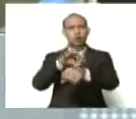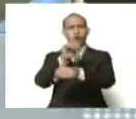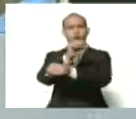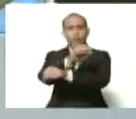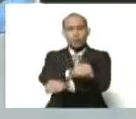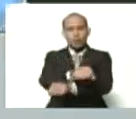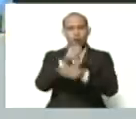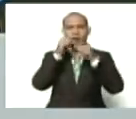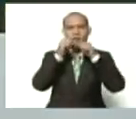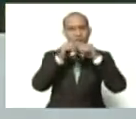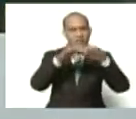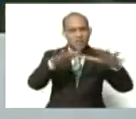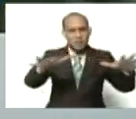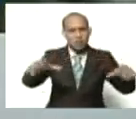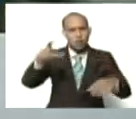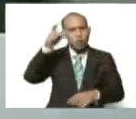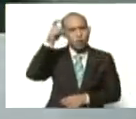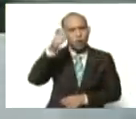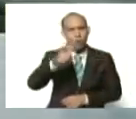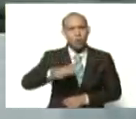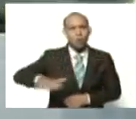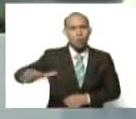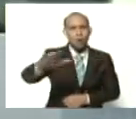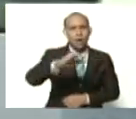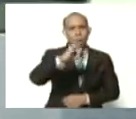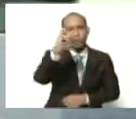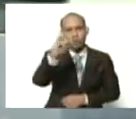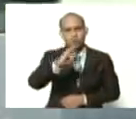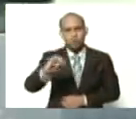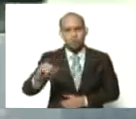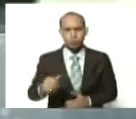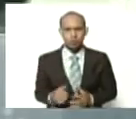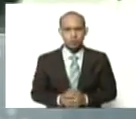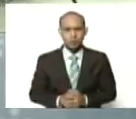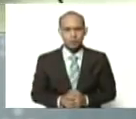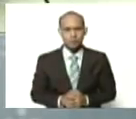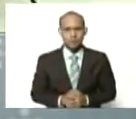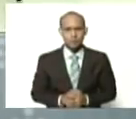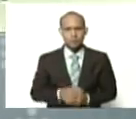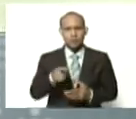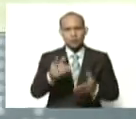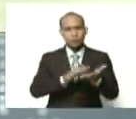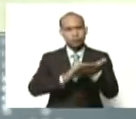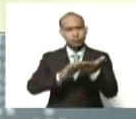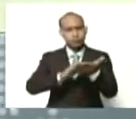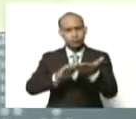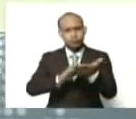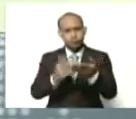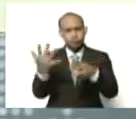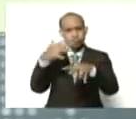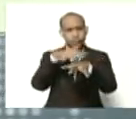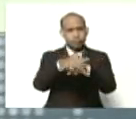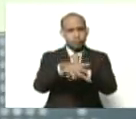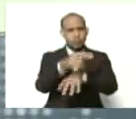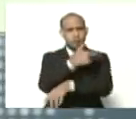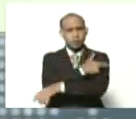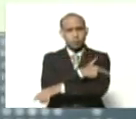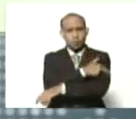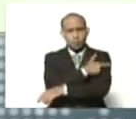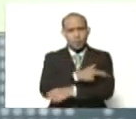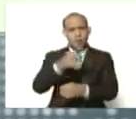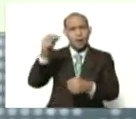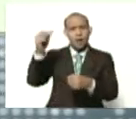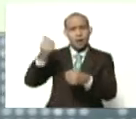bendiciones para el pueblo del Zulia, para el pueblo de Maracaibo y esta recuperación integral del oncológico de